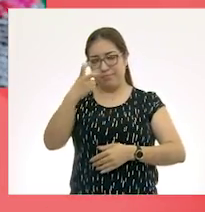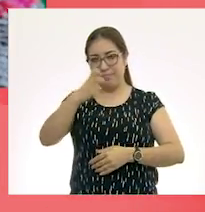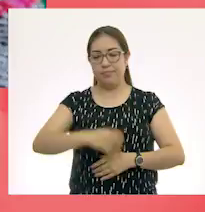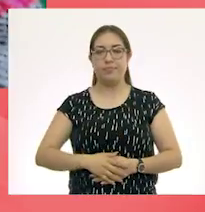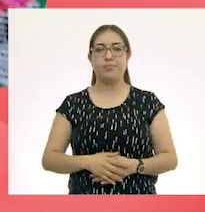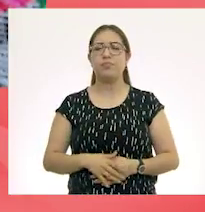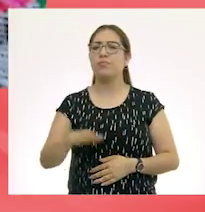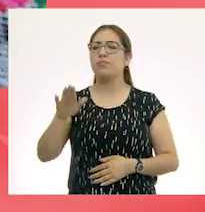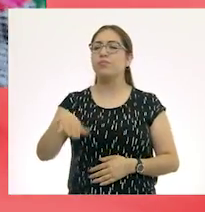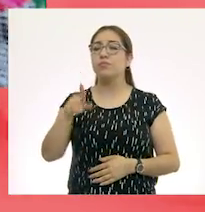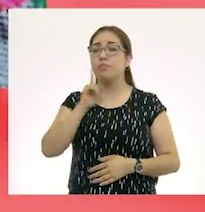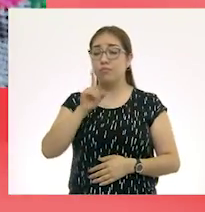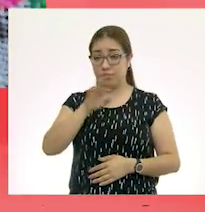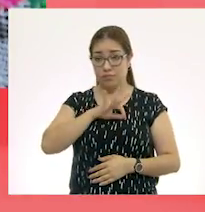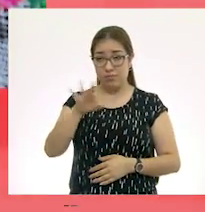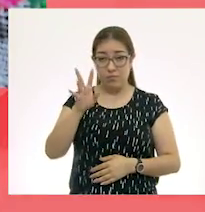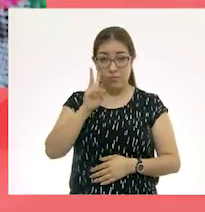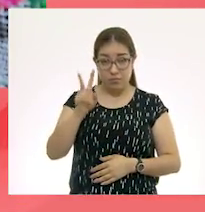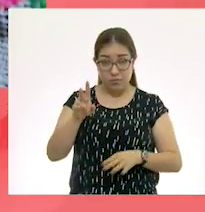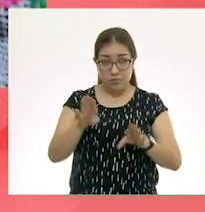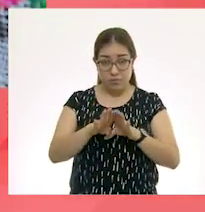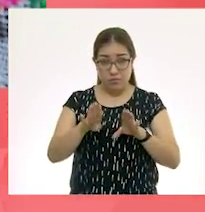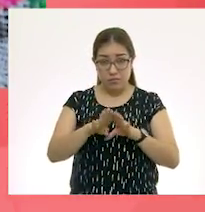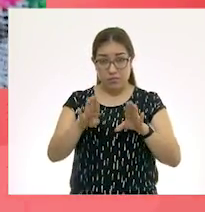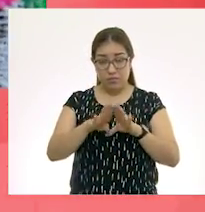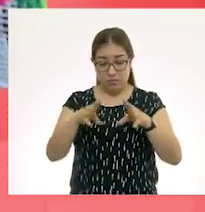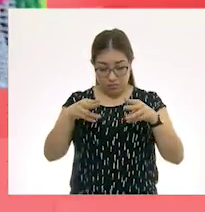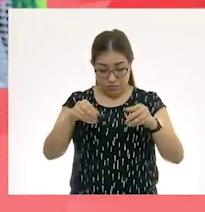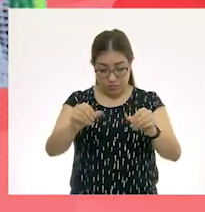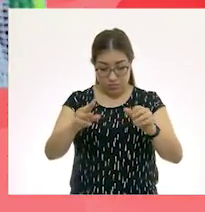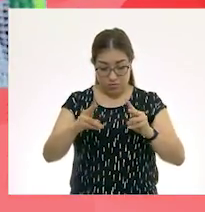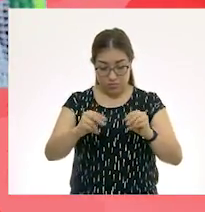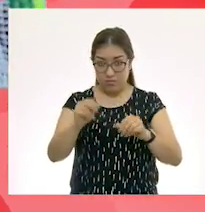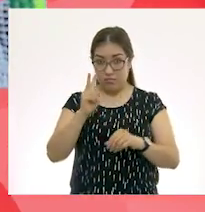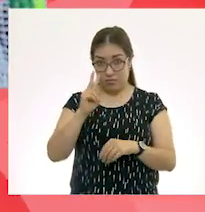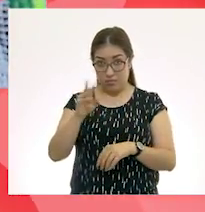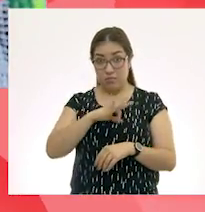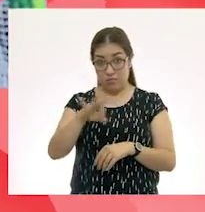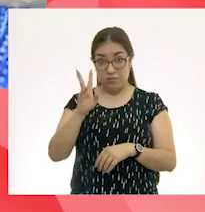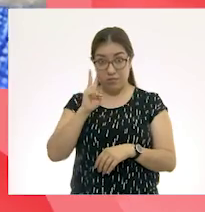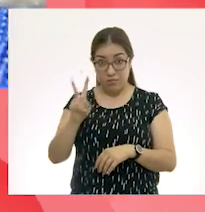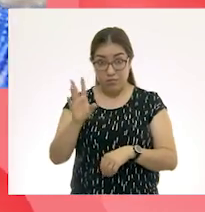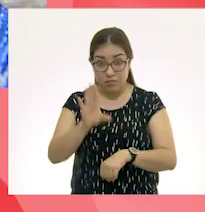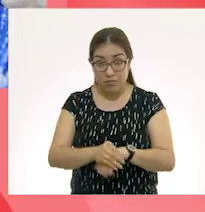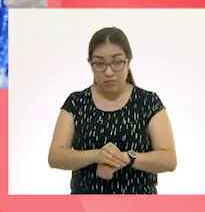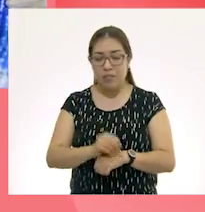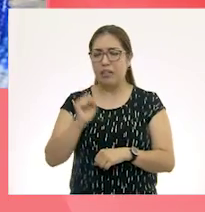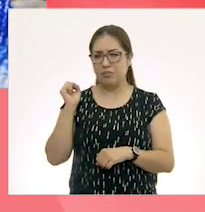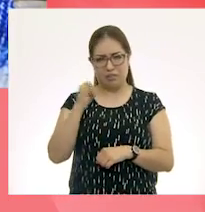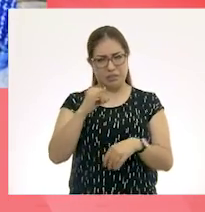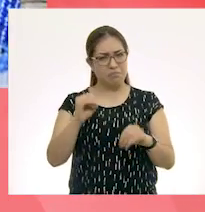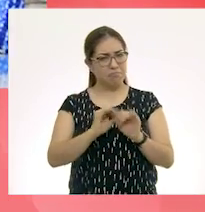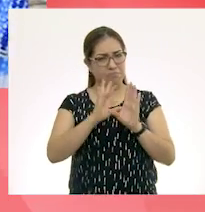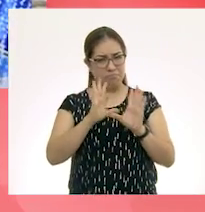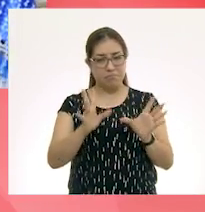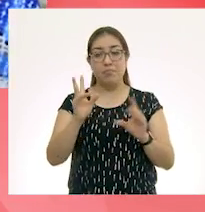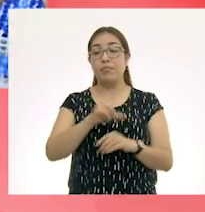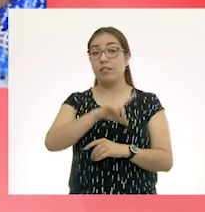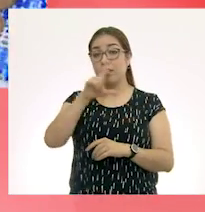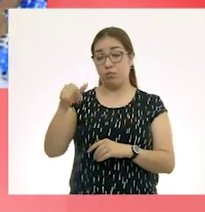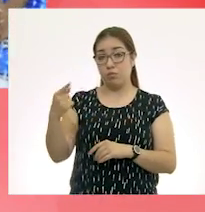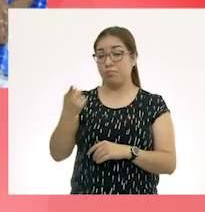Albina, ¿nos da permiso de verla cómo moldea los alfajores? Sí. Porque después nos va a compartir otra receta que